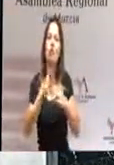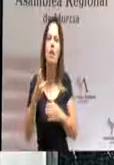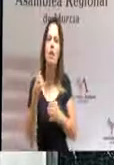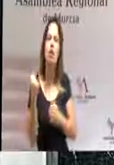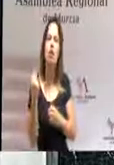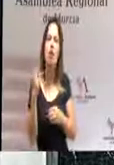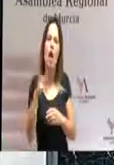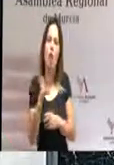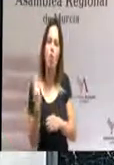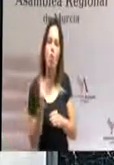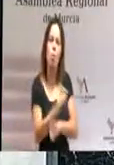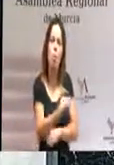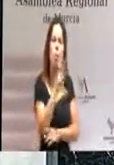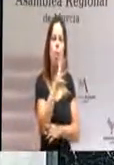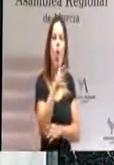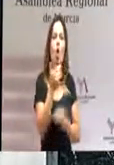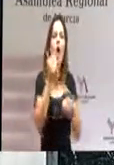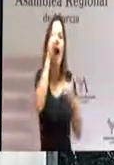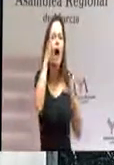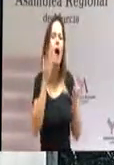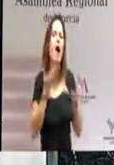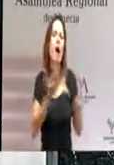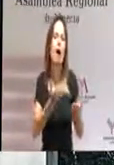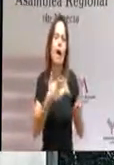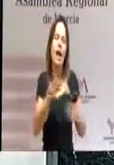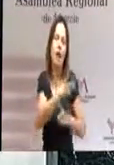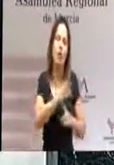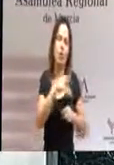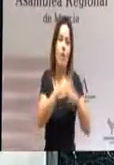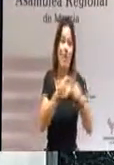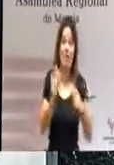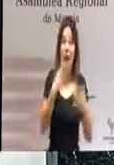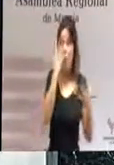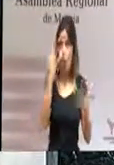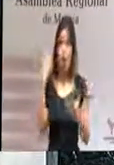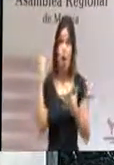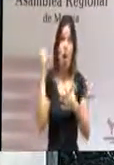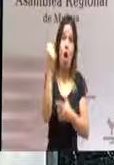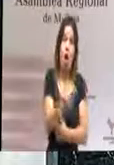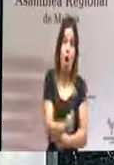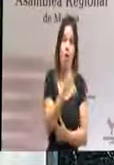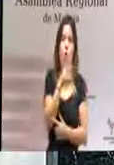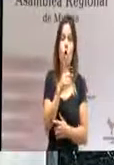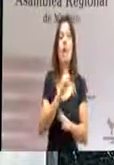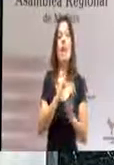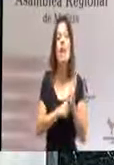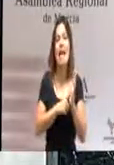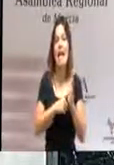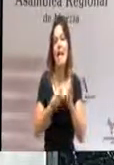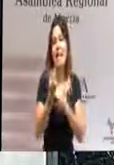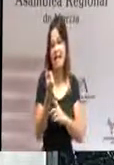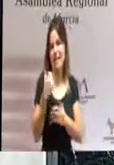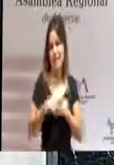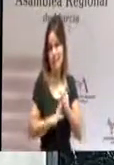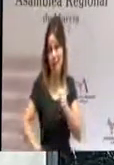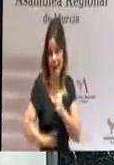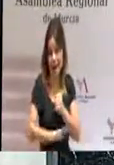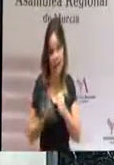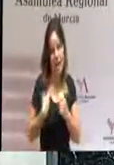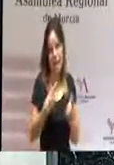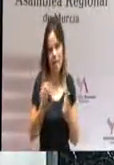euros para cuidados en el entorno familiar. Y tras 9 años de la ley de renta básica, hay que empezar a hacer